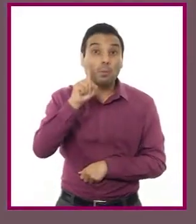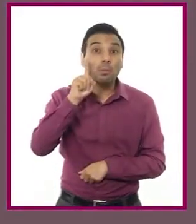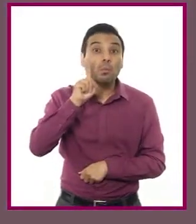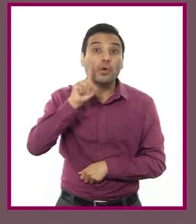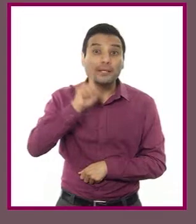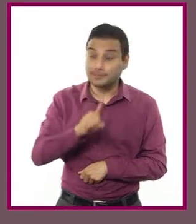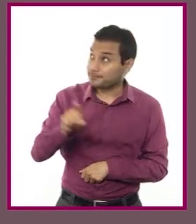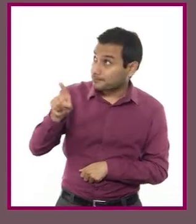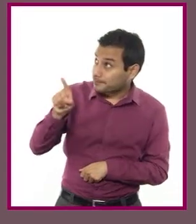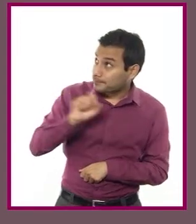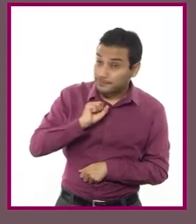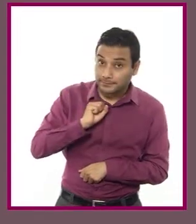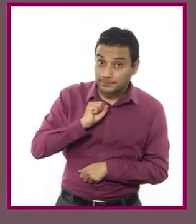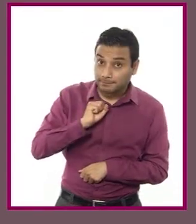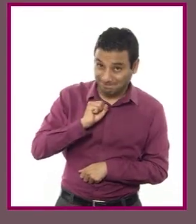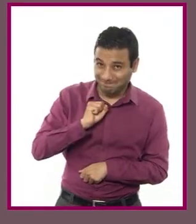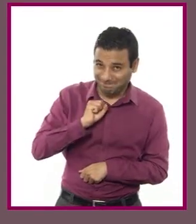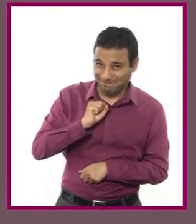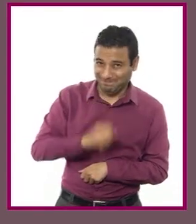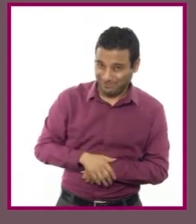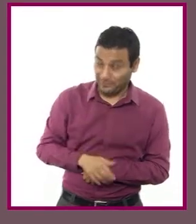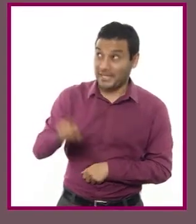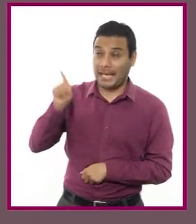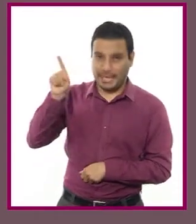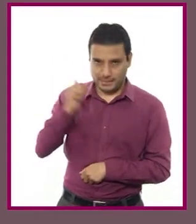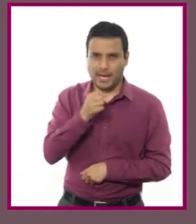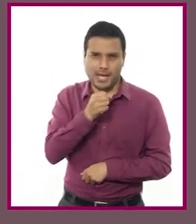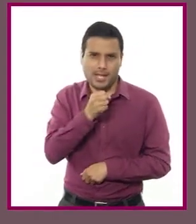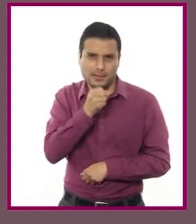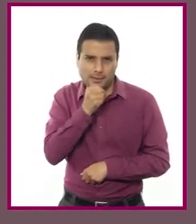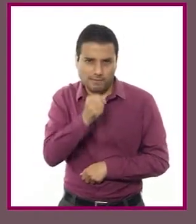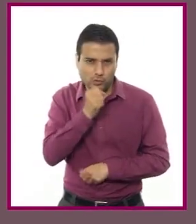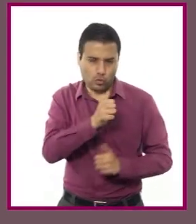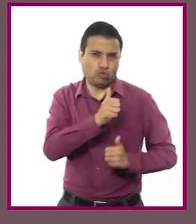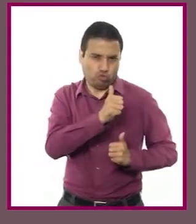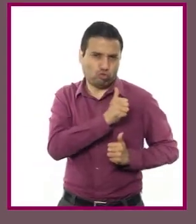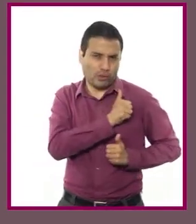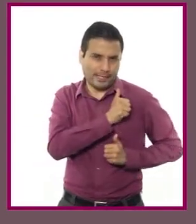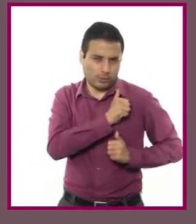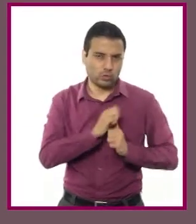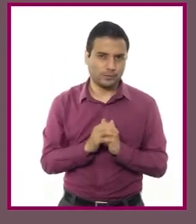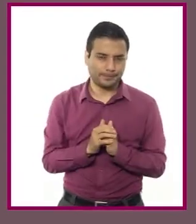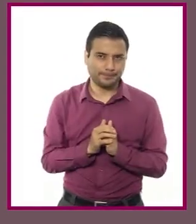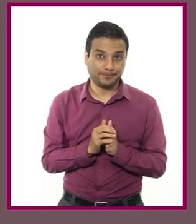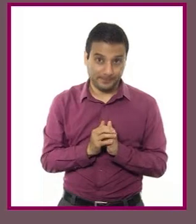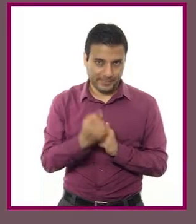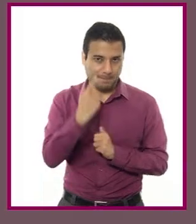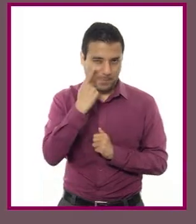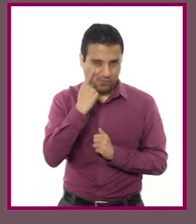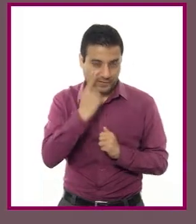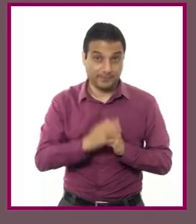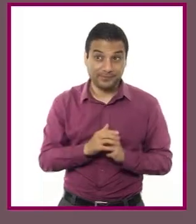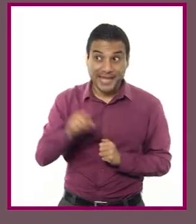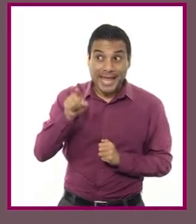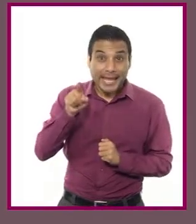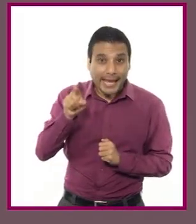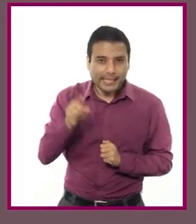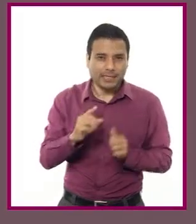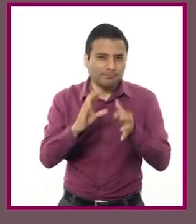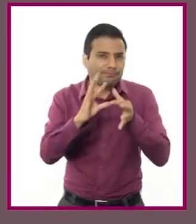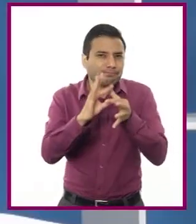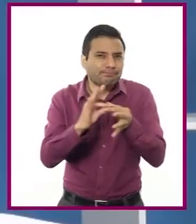escritora Svetlana Alexievich entrevistó a muchos de ellos una vez terminada la guerra. Presten atención a sus